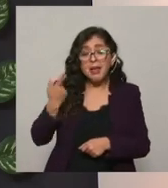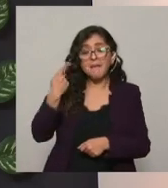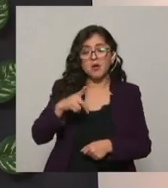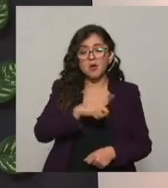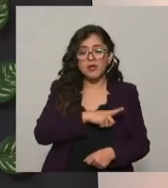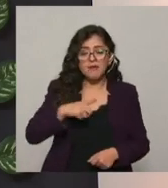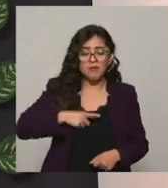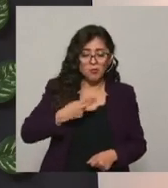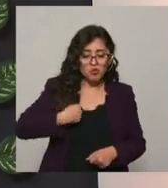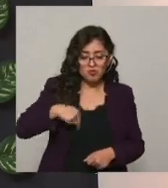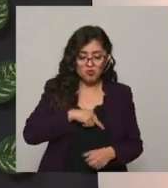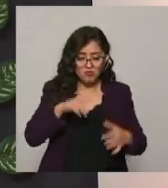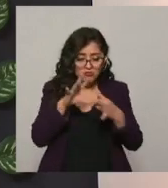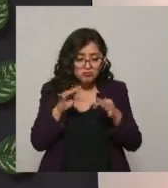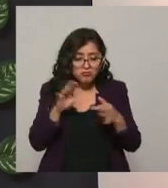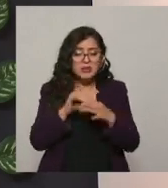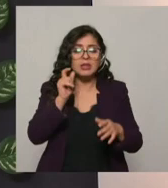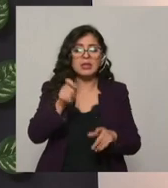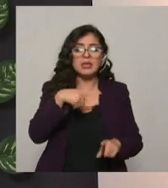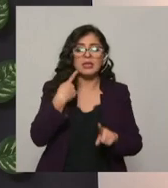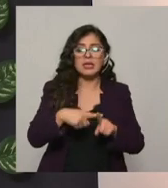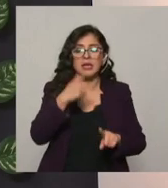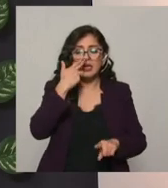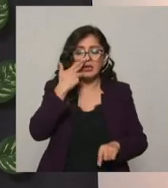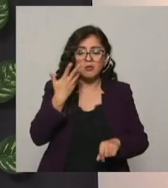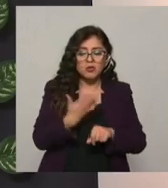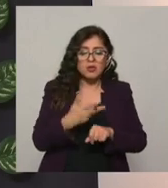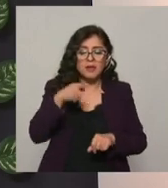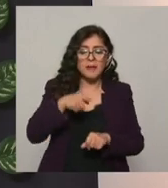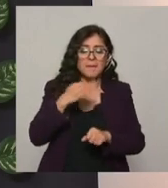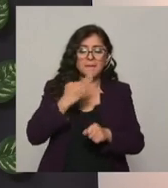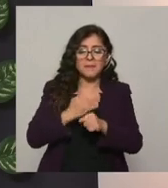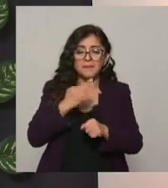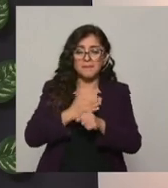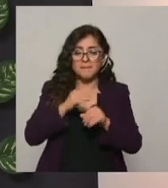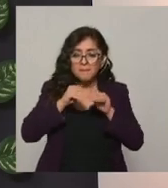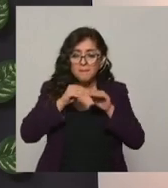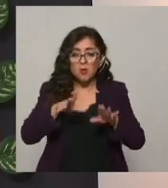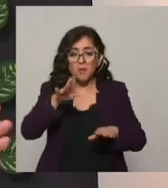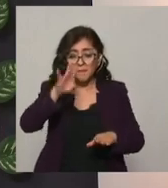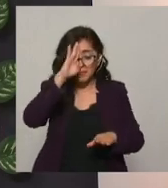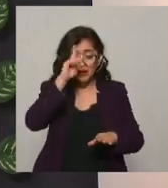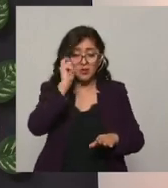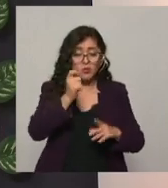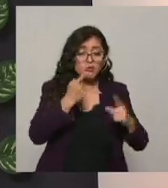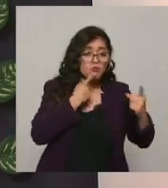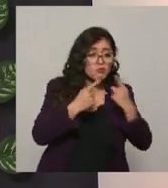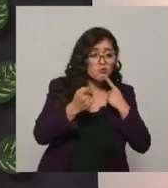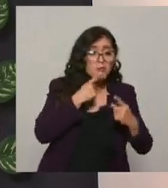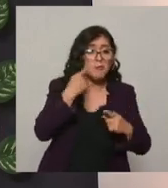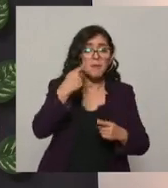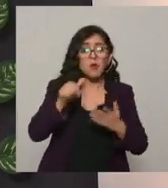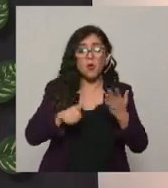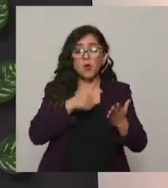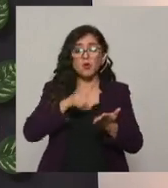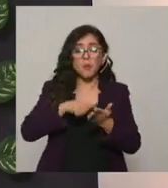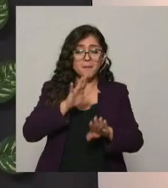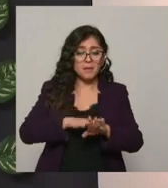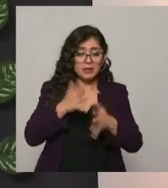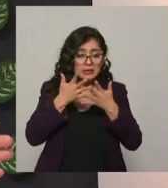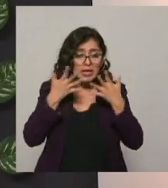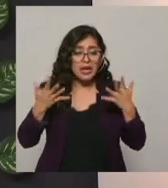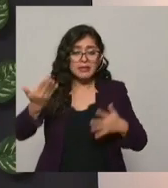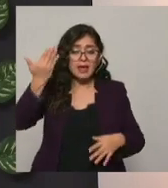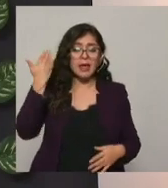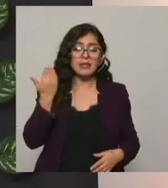de la responsabilidad, no solo de este medio que buscaba un poco como el debate, sino de otros medios mucho más grandes, porque si mal no recuerdo, Dante